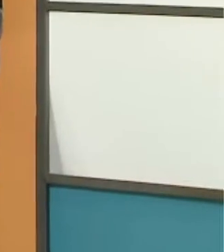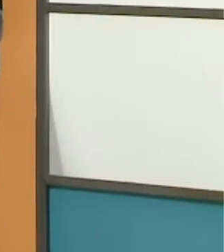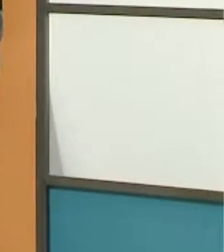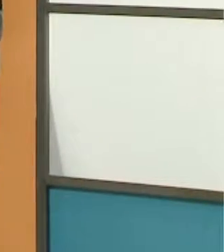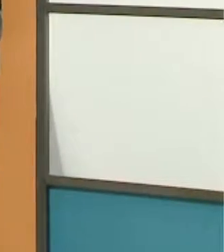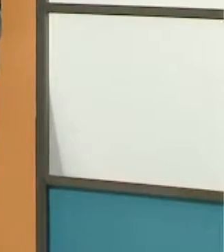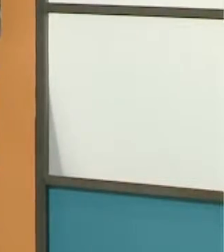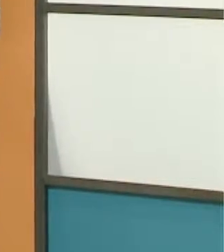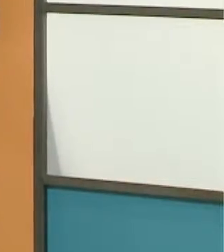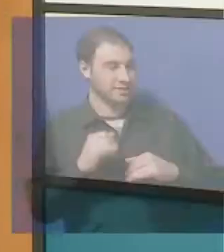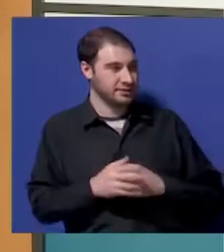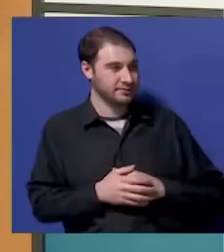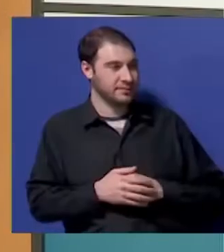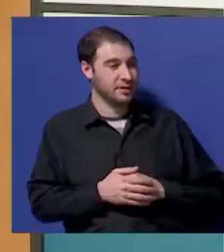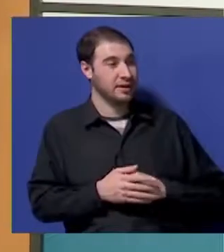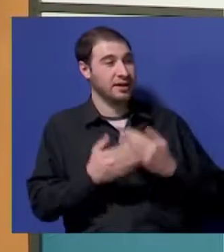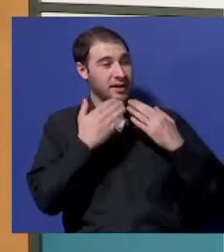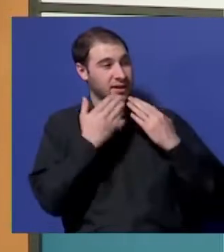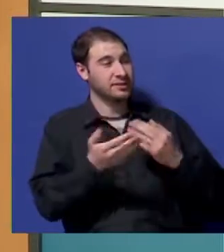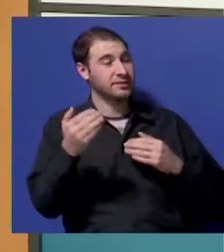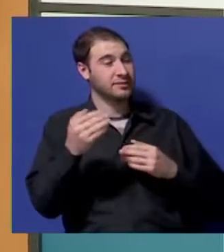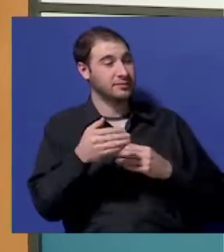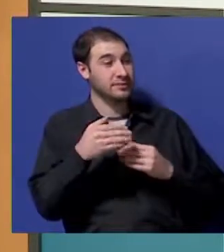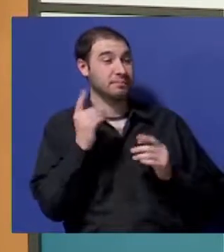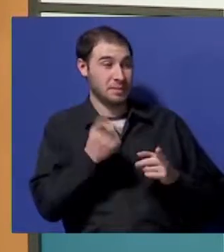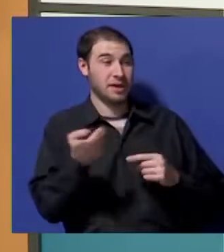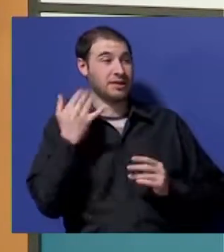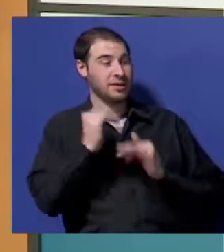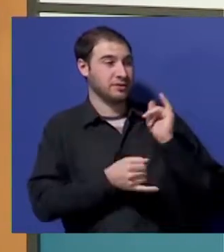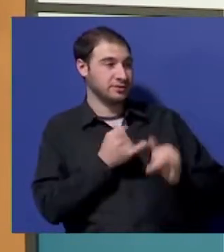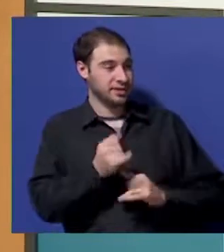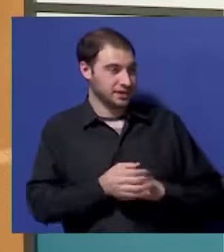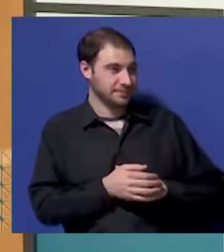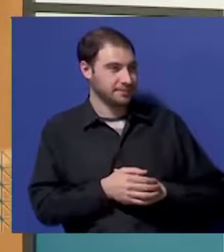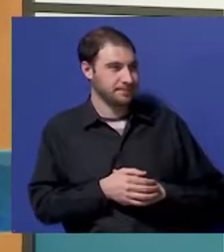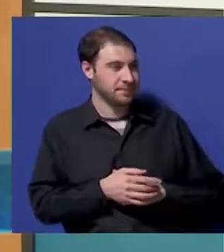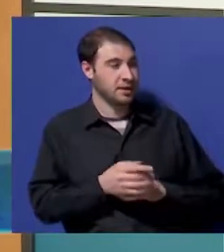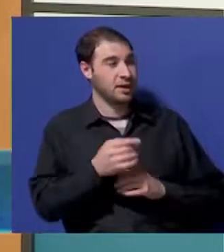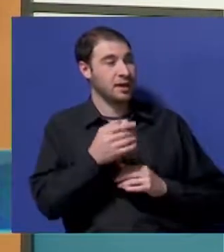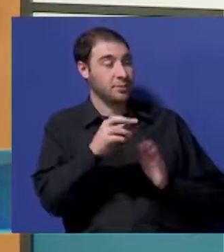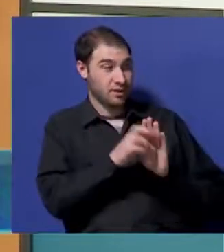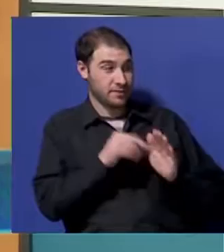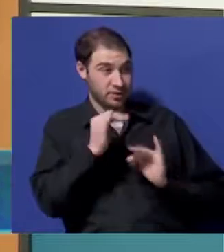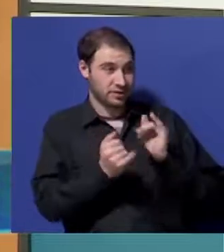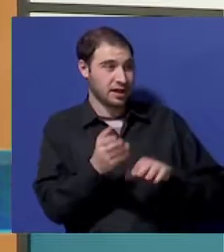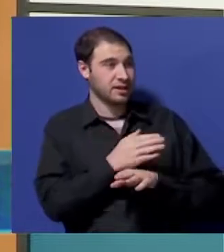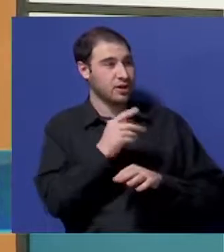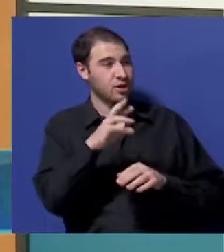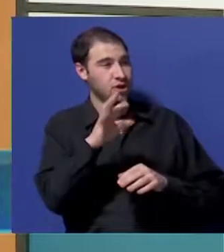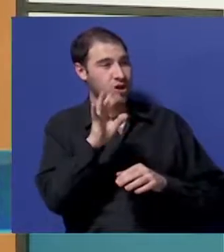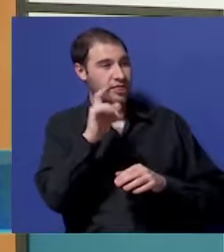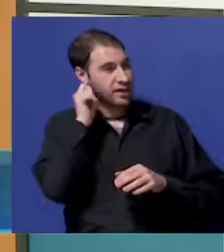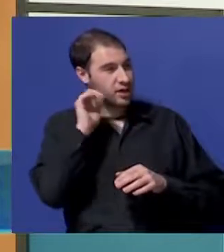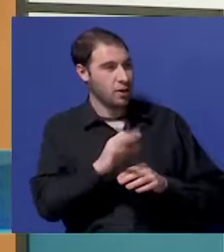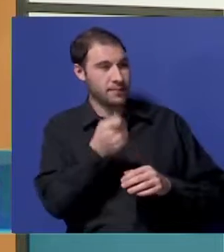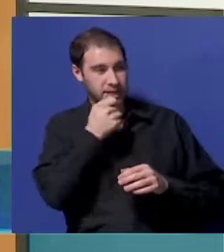Continuamos en Unidiversidad Noticias y agradecemos la presencia, tal como lo decíamos al principio del noticiero, del programa, de Rodrigo Sepúlveda,